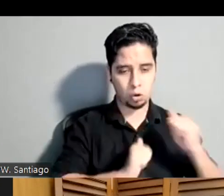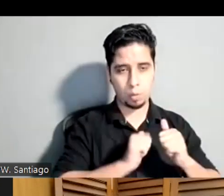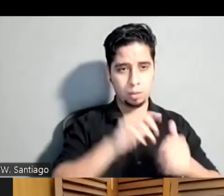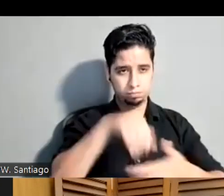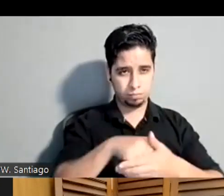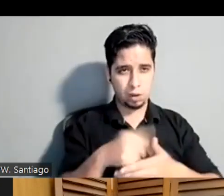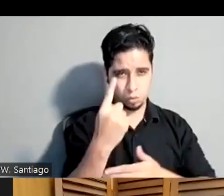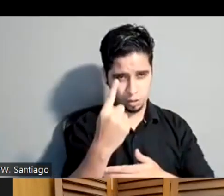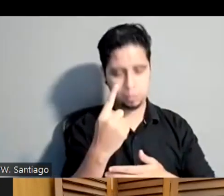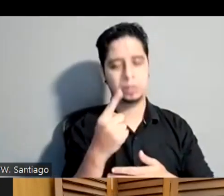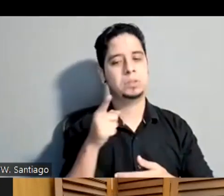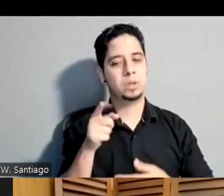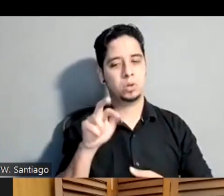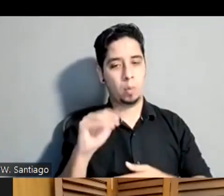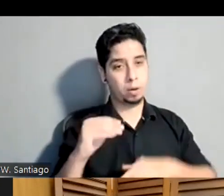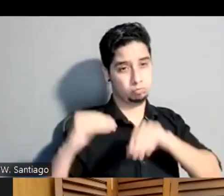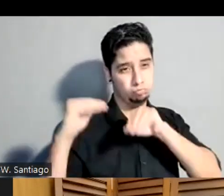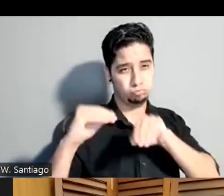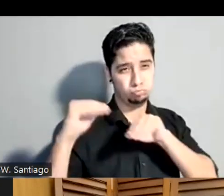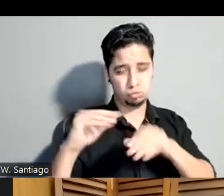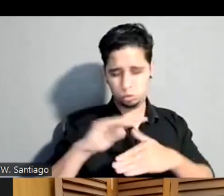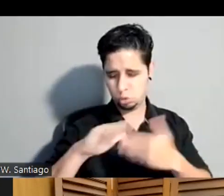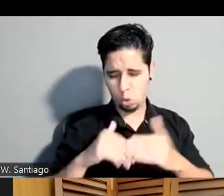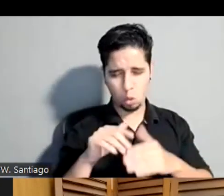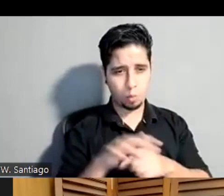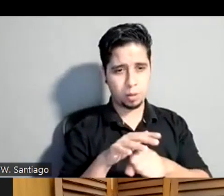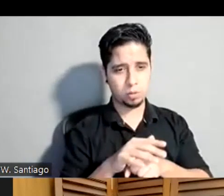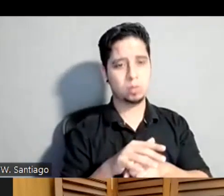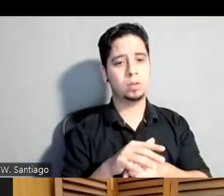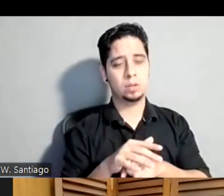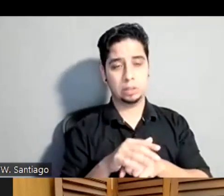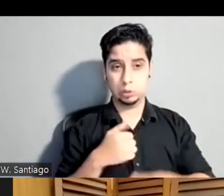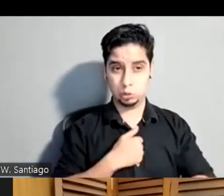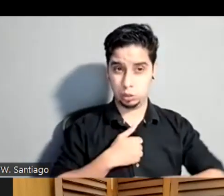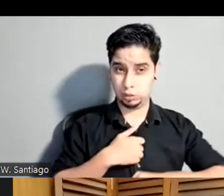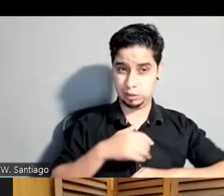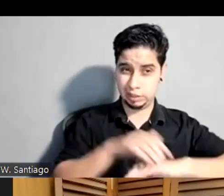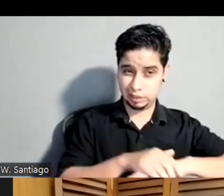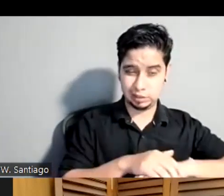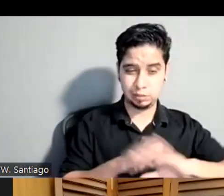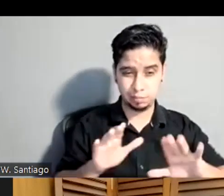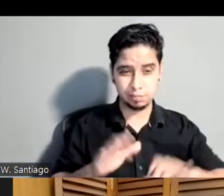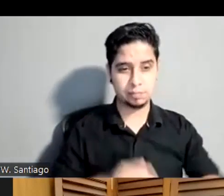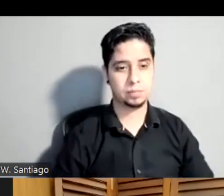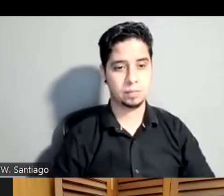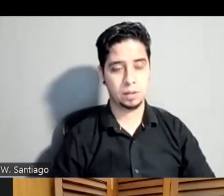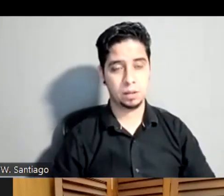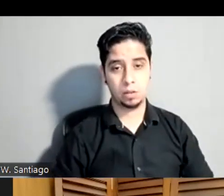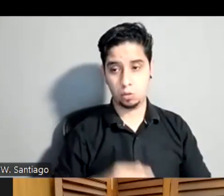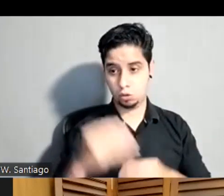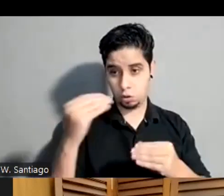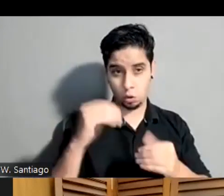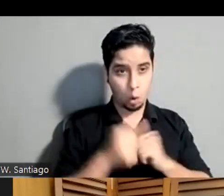nos enseñó from the scratch, ¿verdad? Y perdonen el Spanglish, lo que era producir,